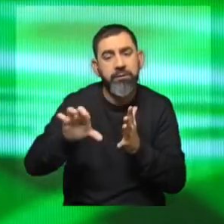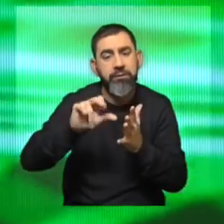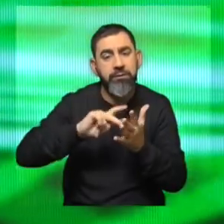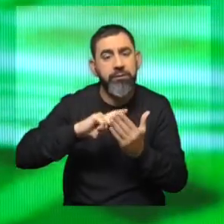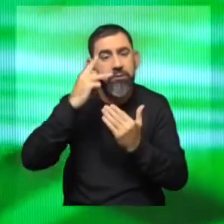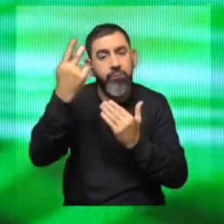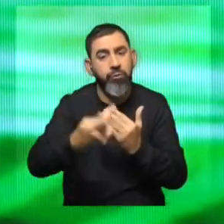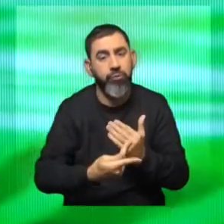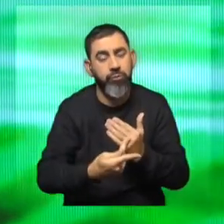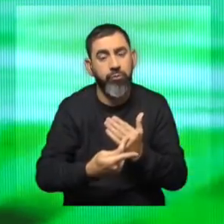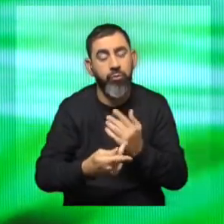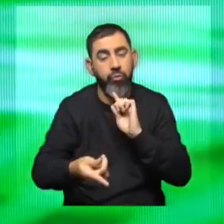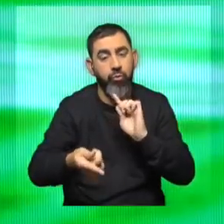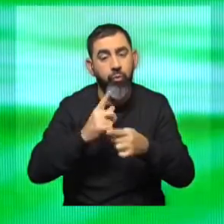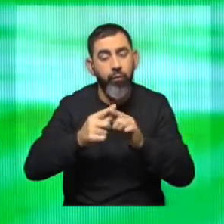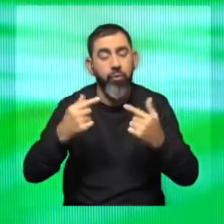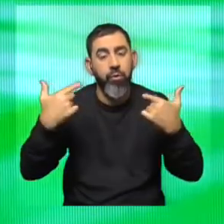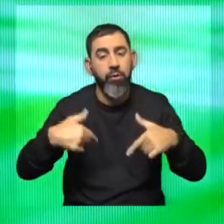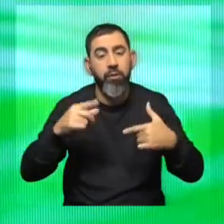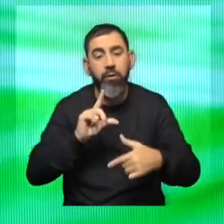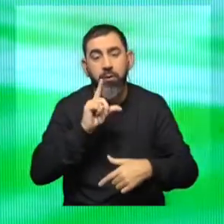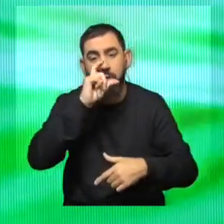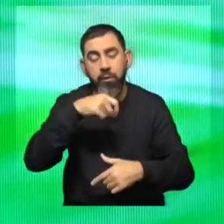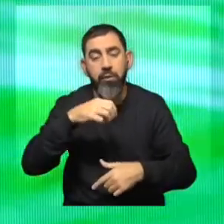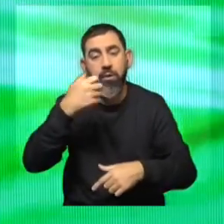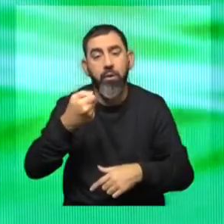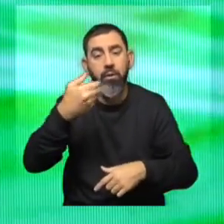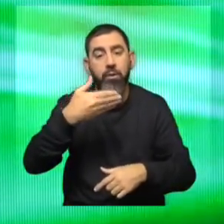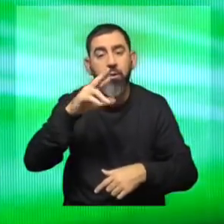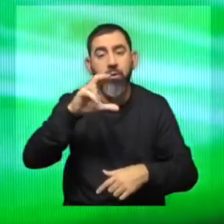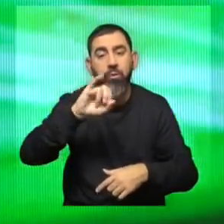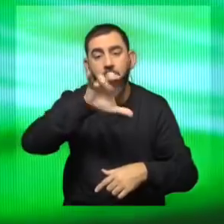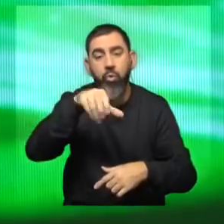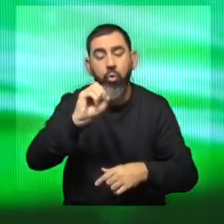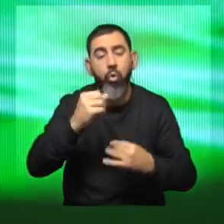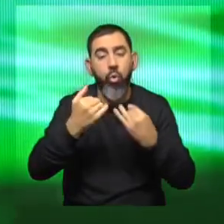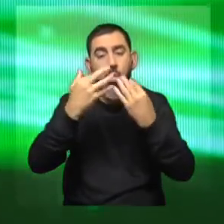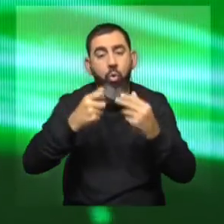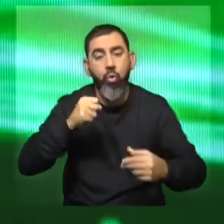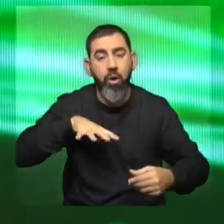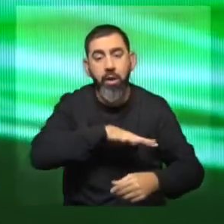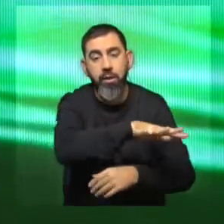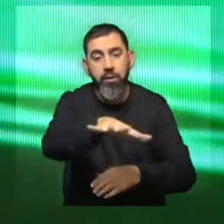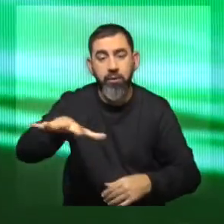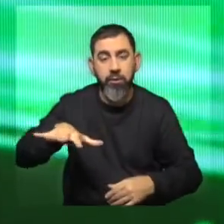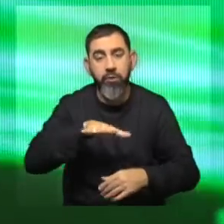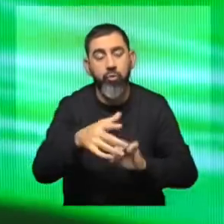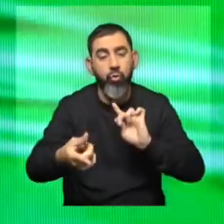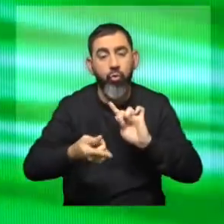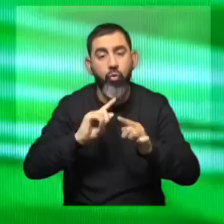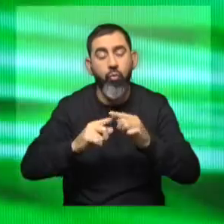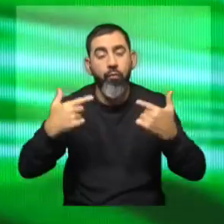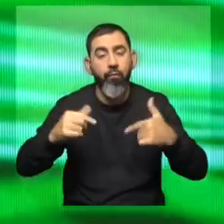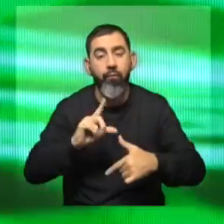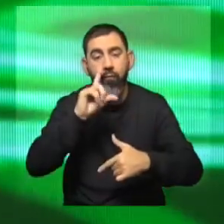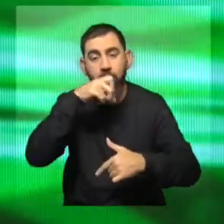que tenemos en convenio con la intendencia de Montevideo el abrojo como organización social en convenio con la intendencia de Montevideo y forma parte de un